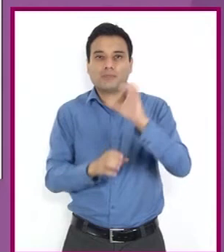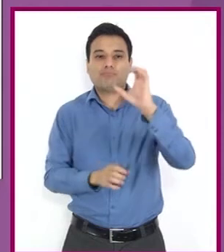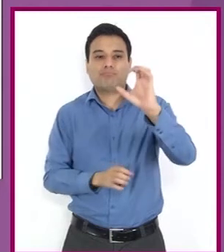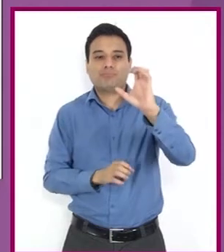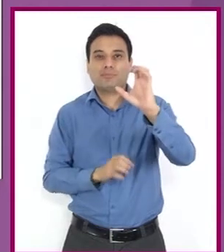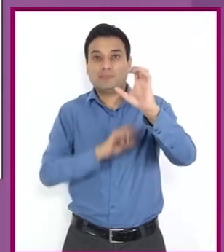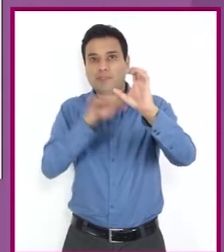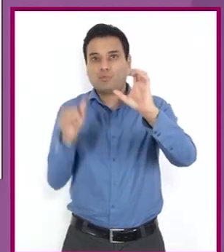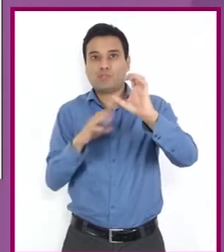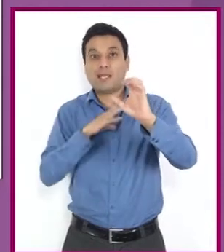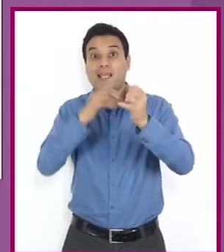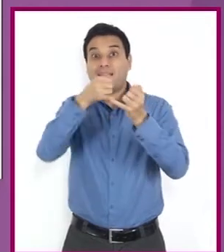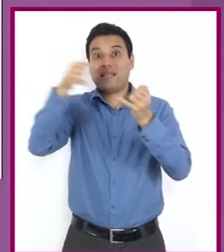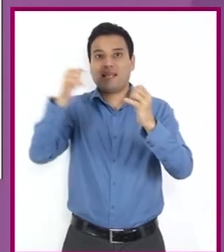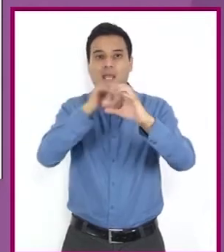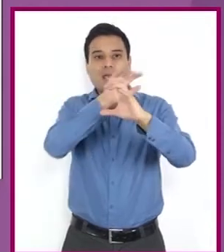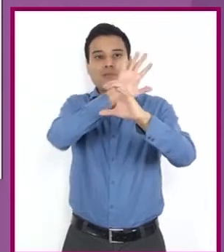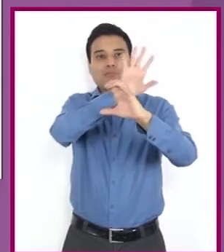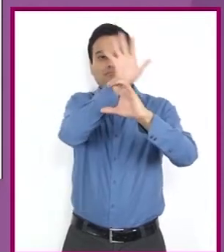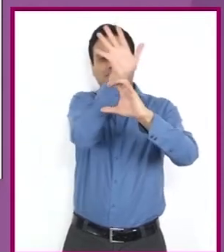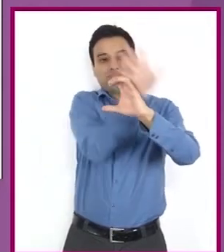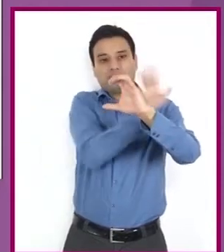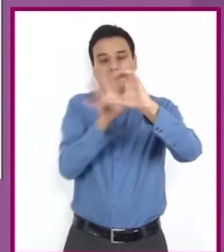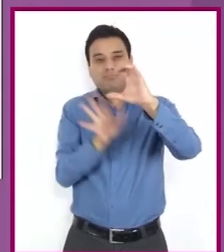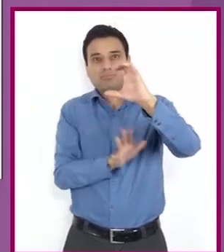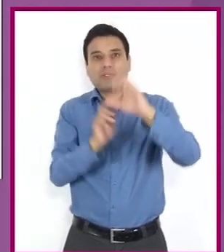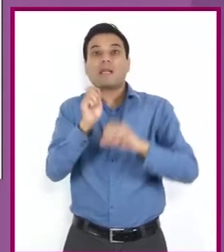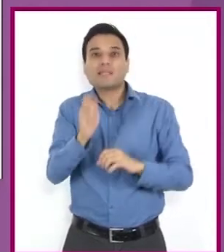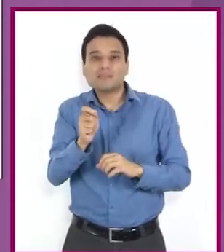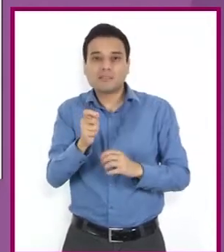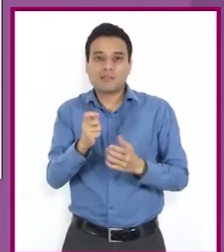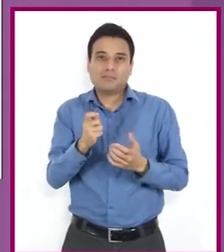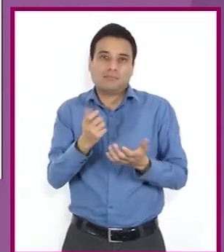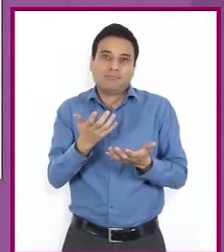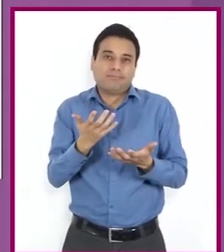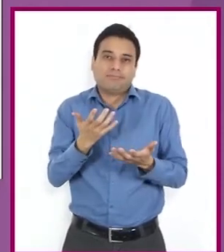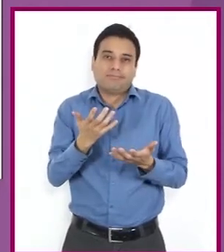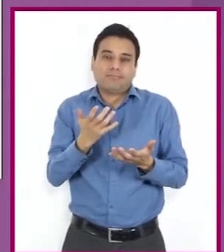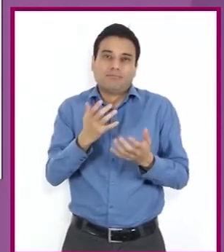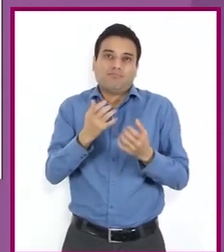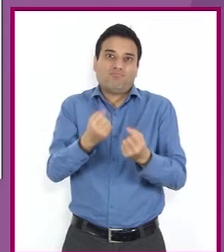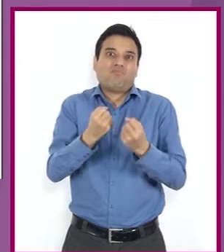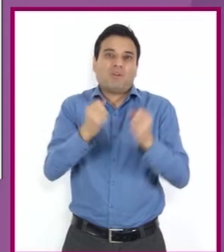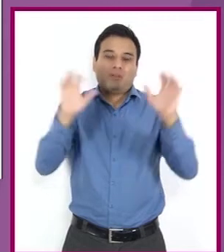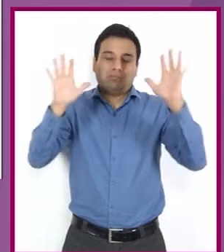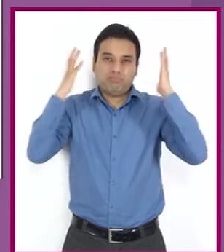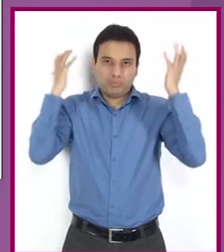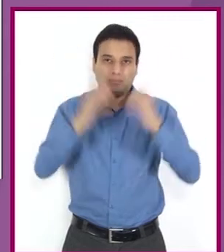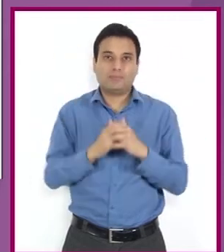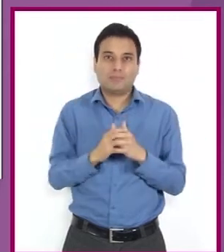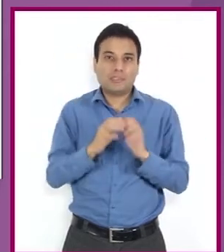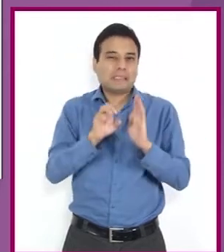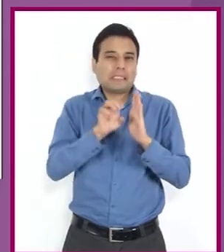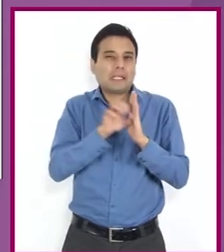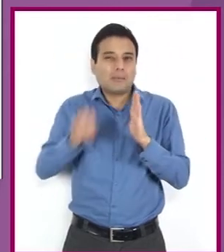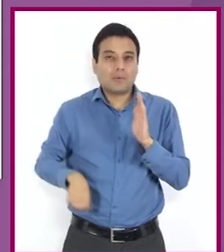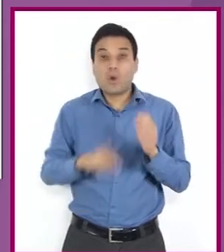Si a las líneas se les agrega una onomatopeya como zoom, sabremos que va más veloz